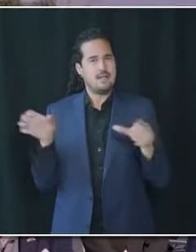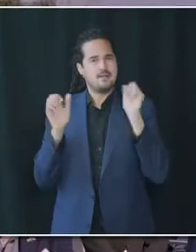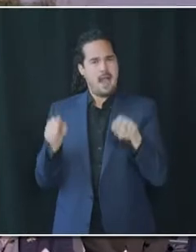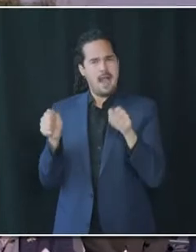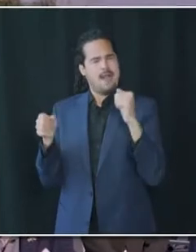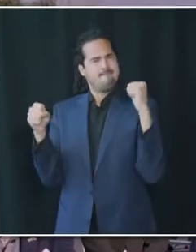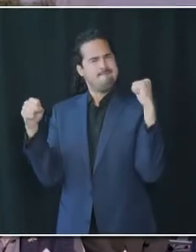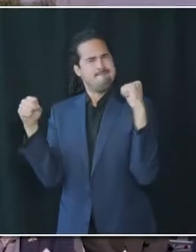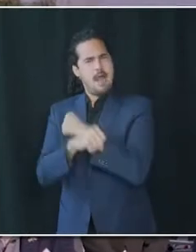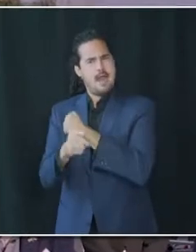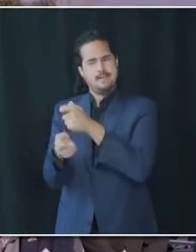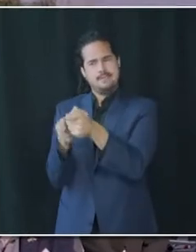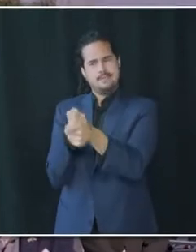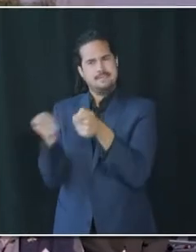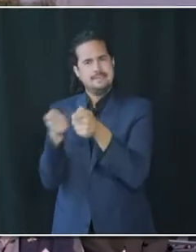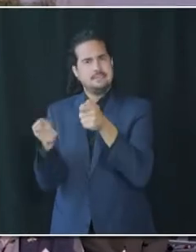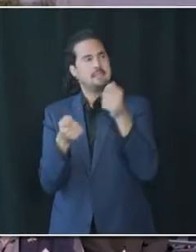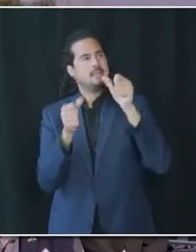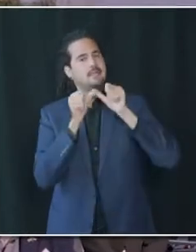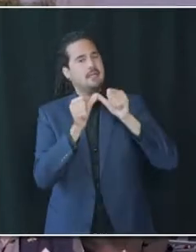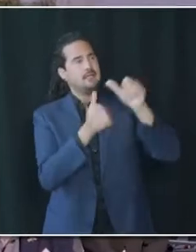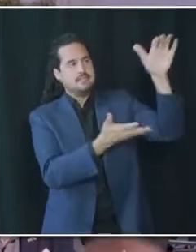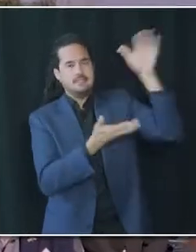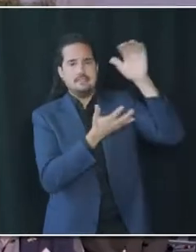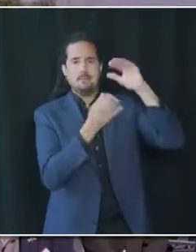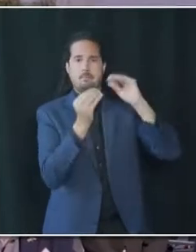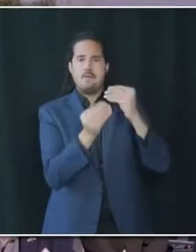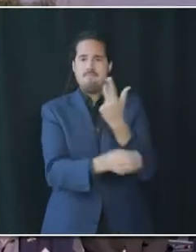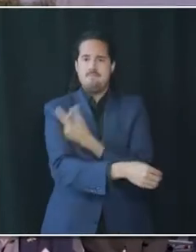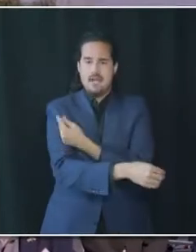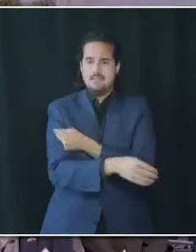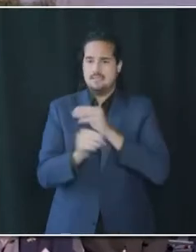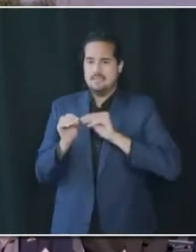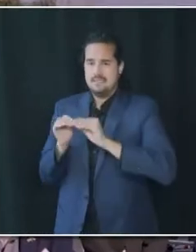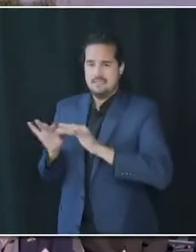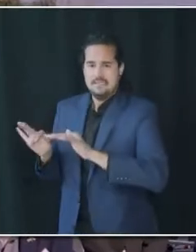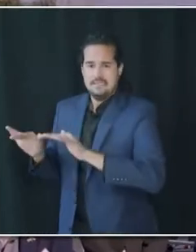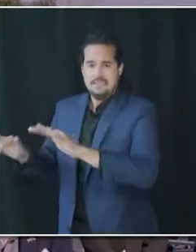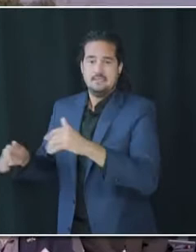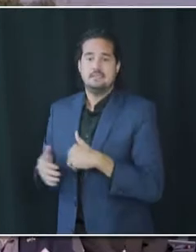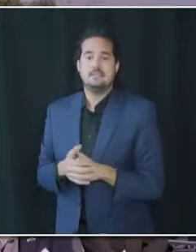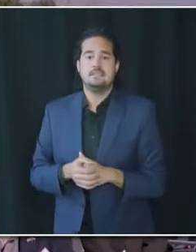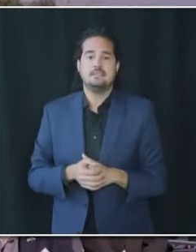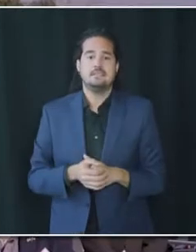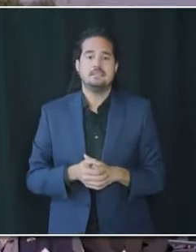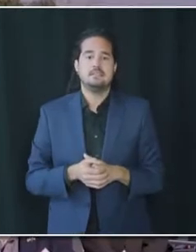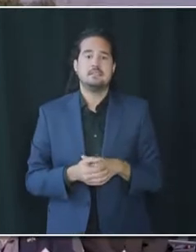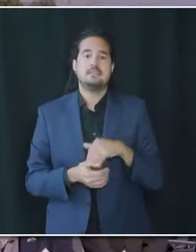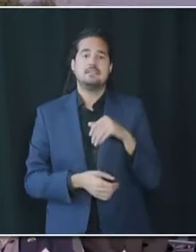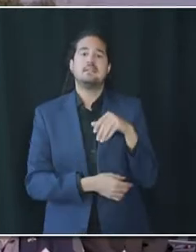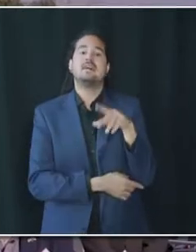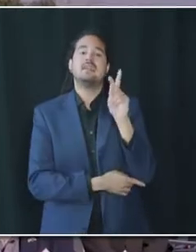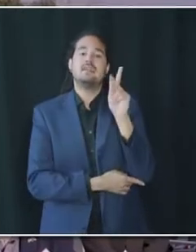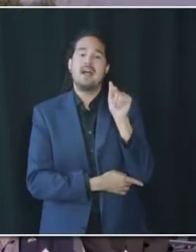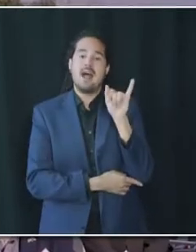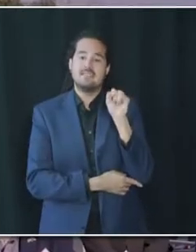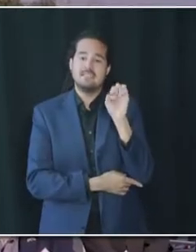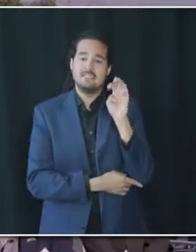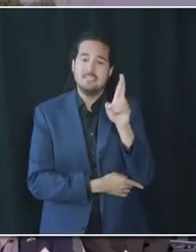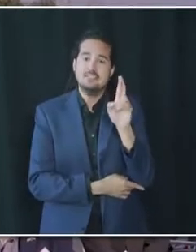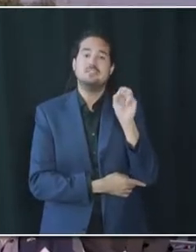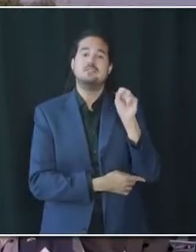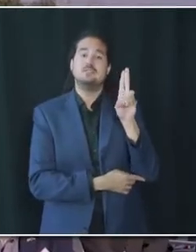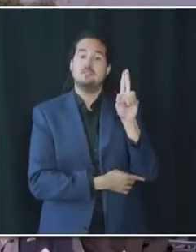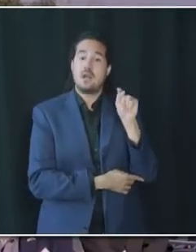podemos tener las entregas de vacunas y este saber de miembro de kaiser y otras